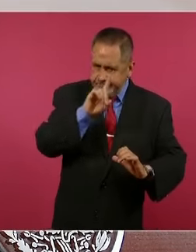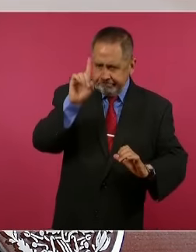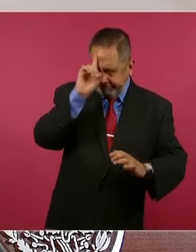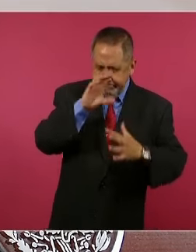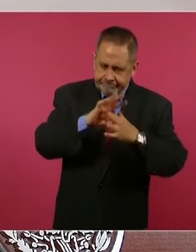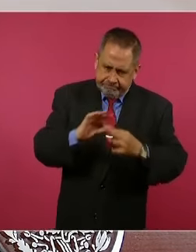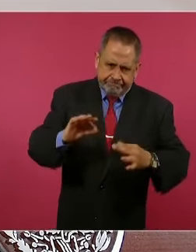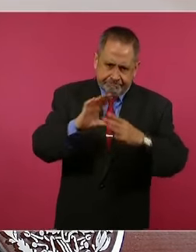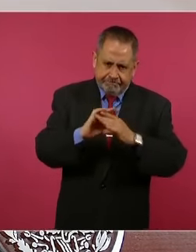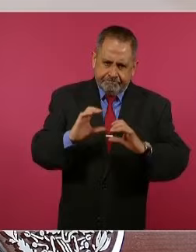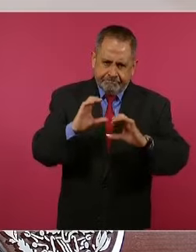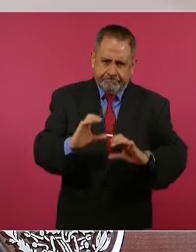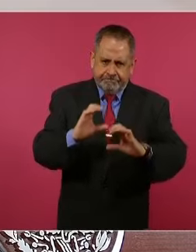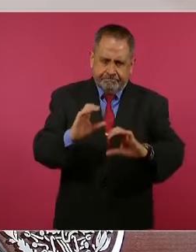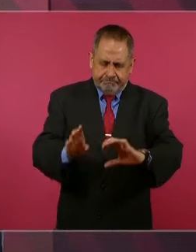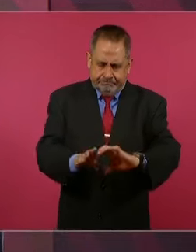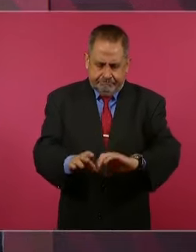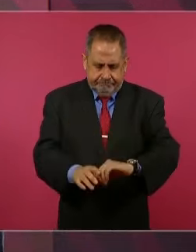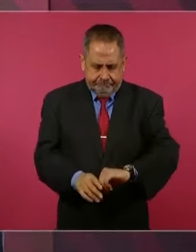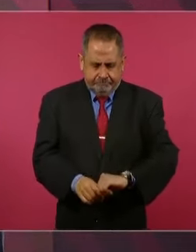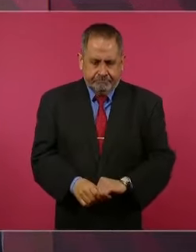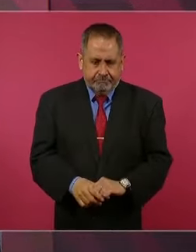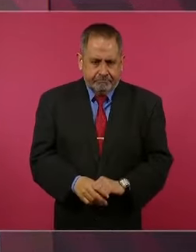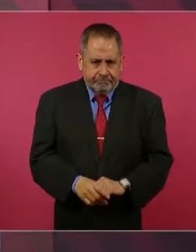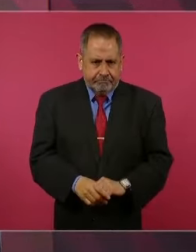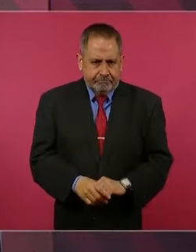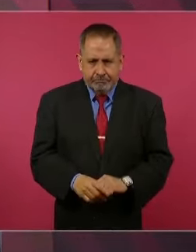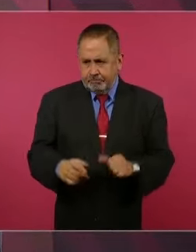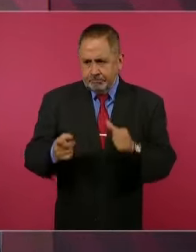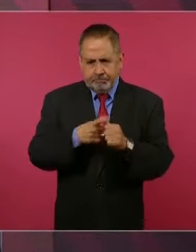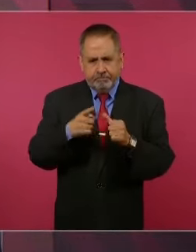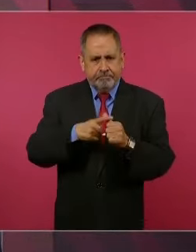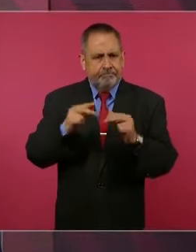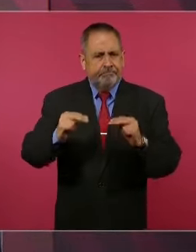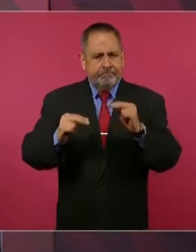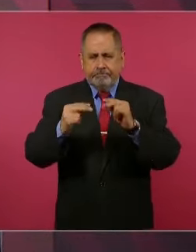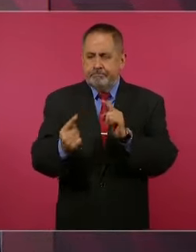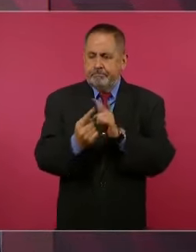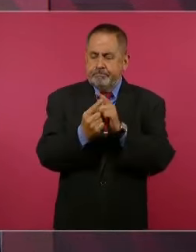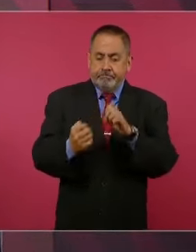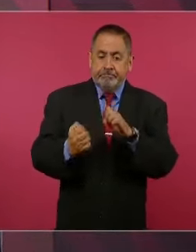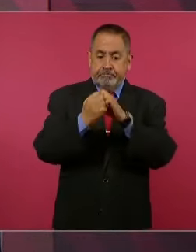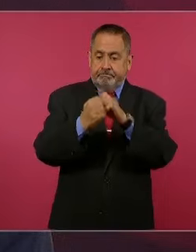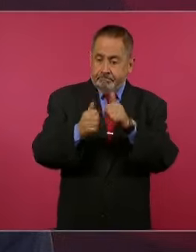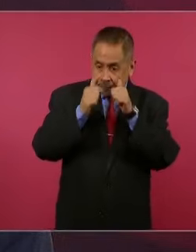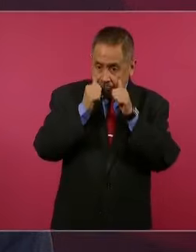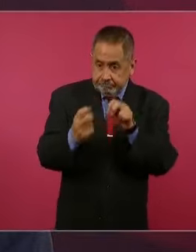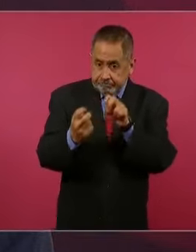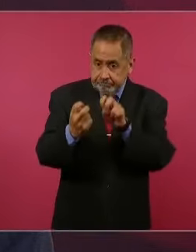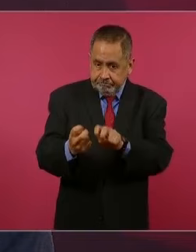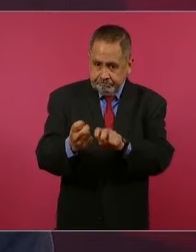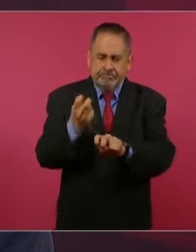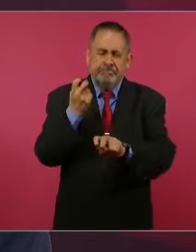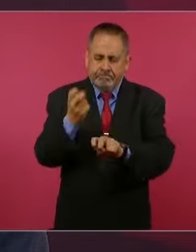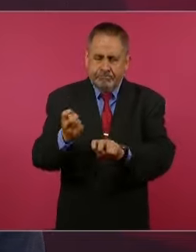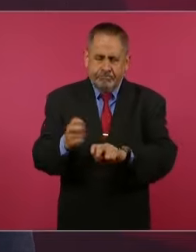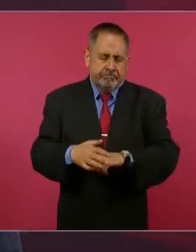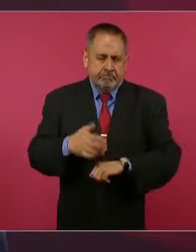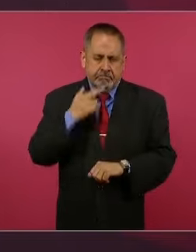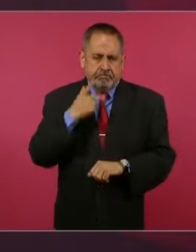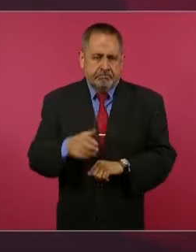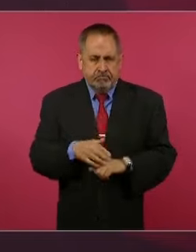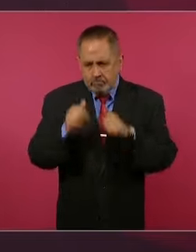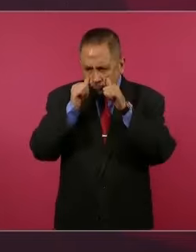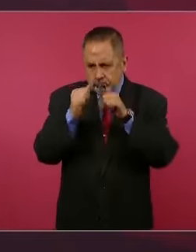preventiva eh el primer nivel de atención Es